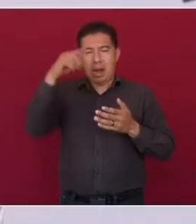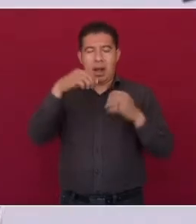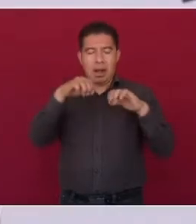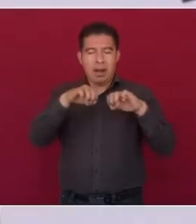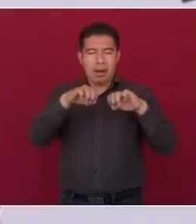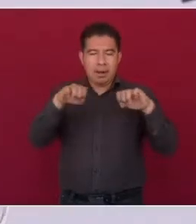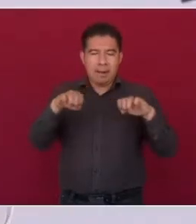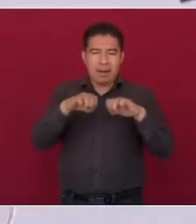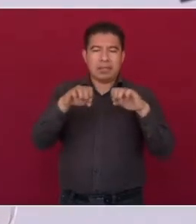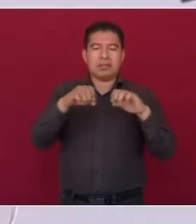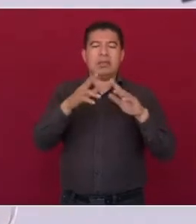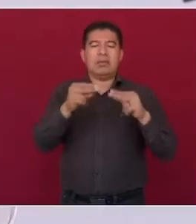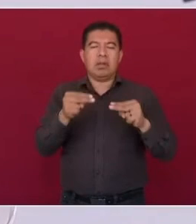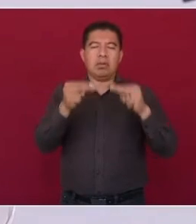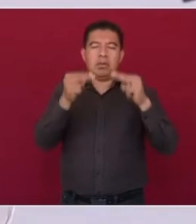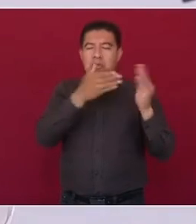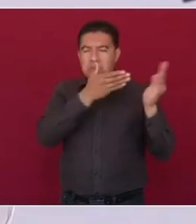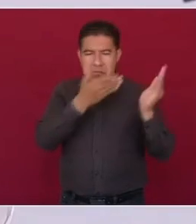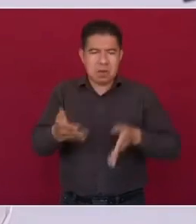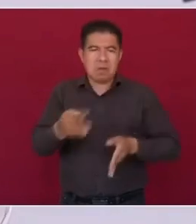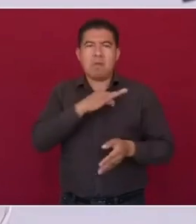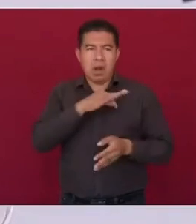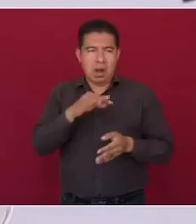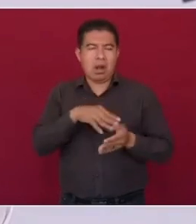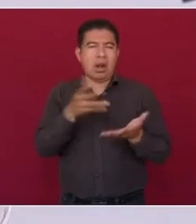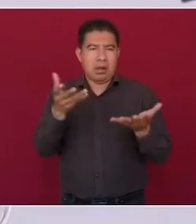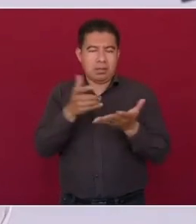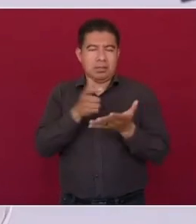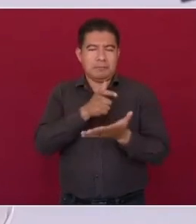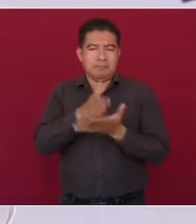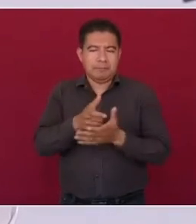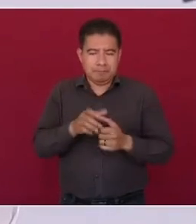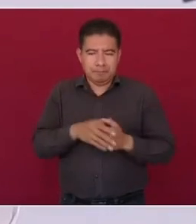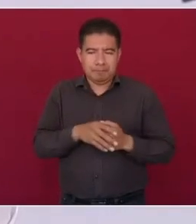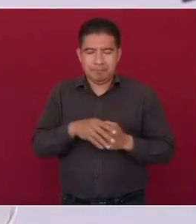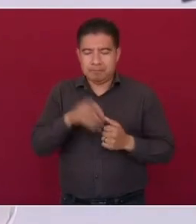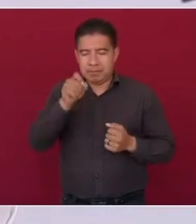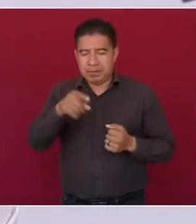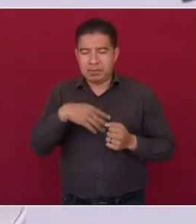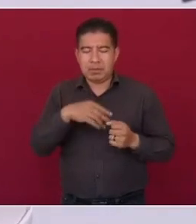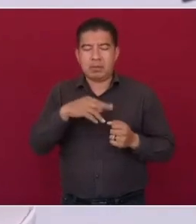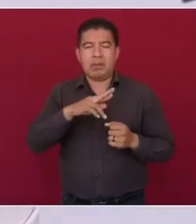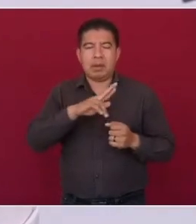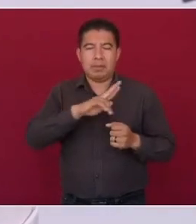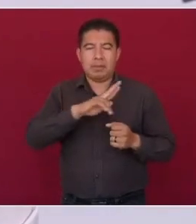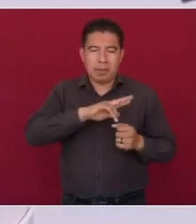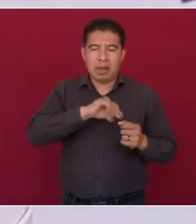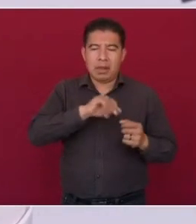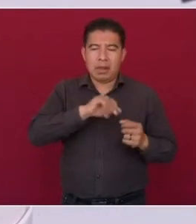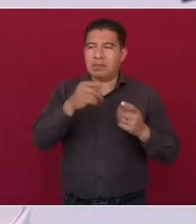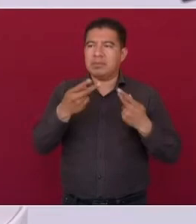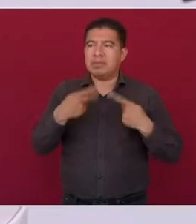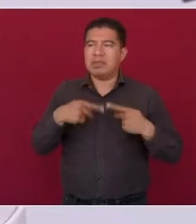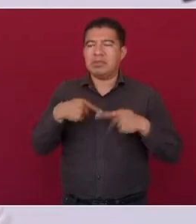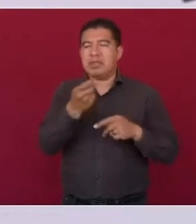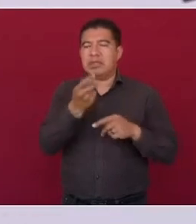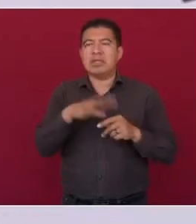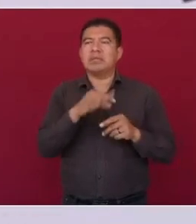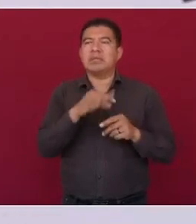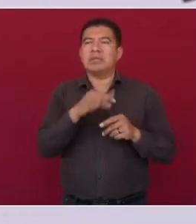como a la inversión privada, porque para sacar adelante al país se requiere